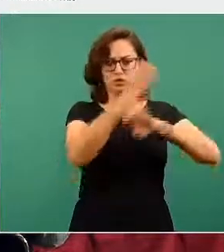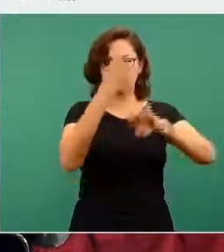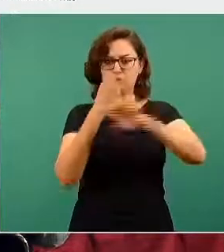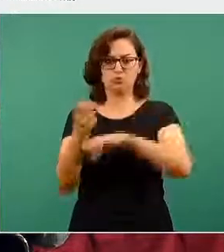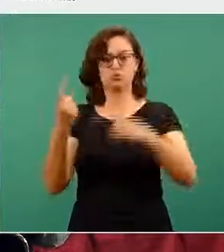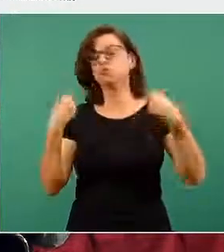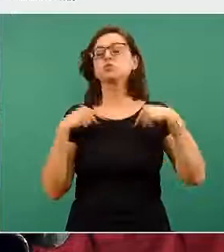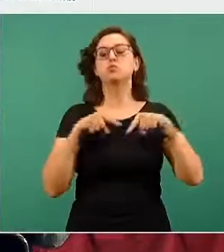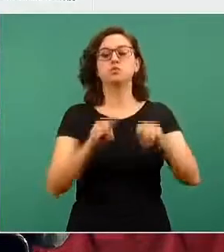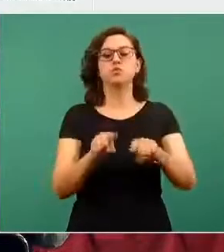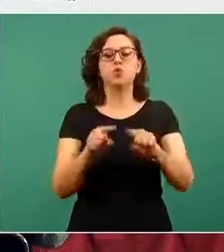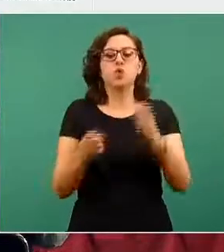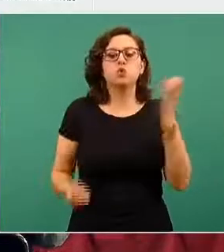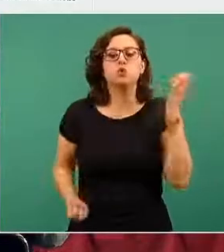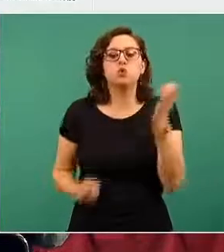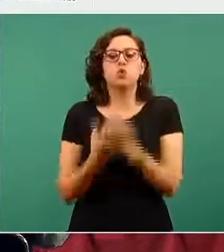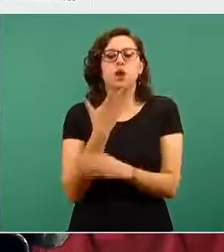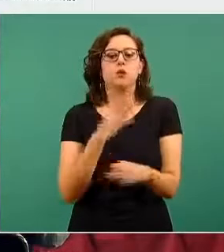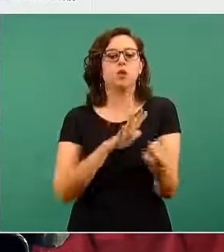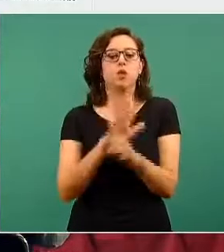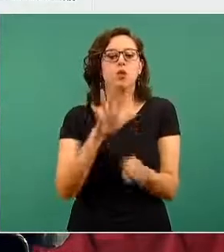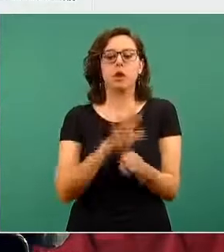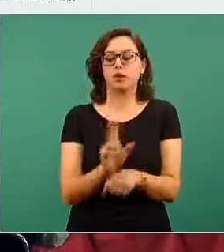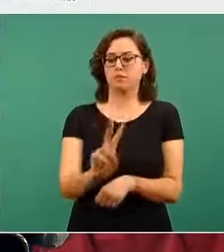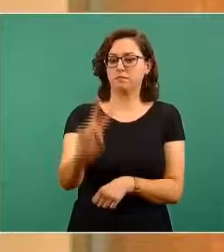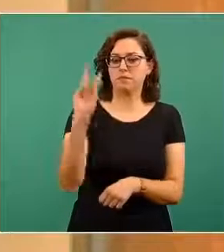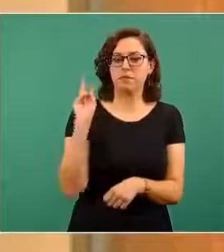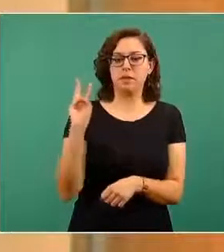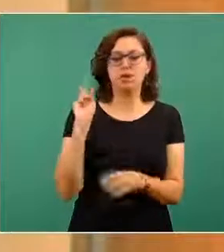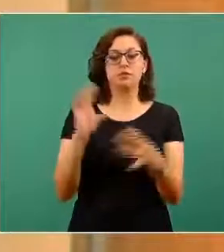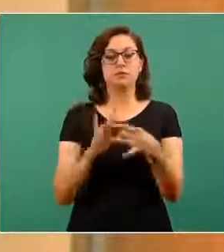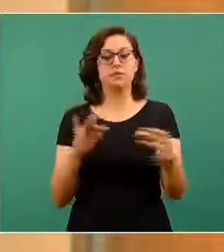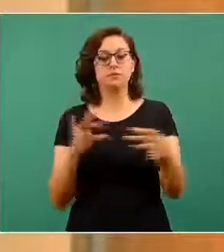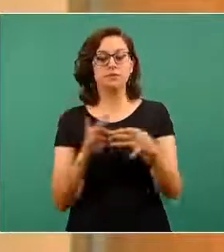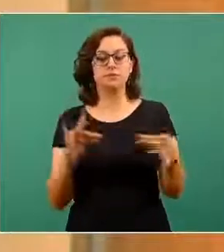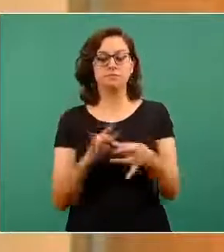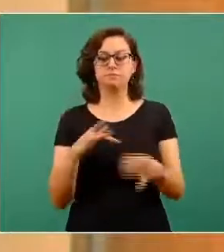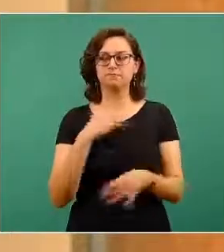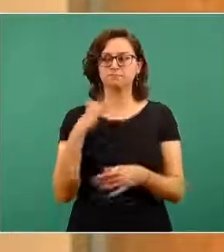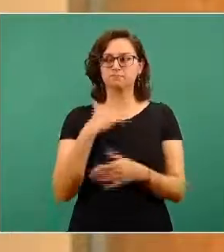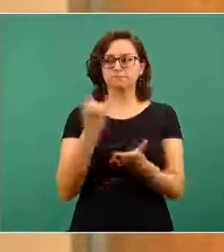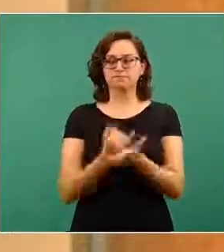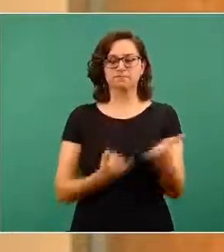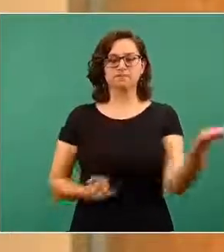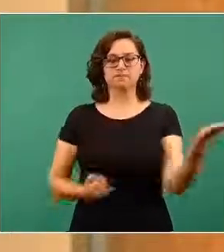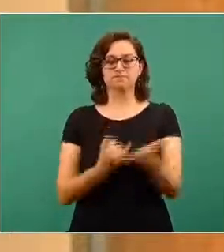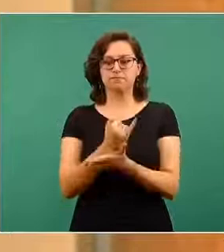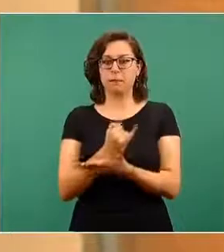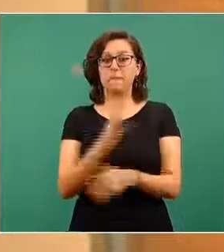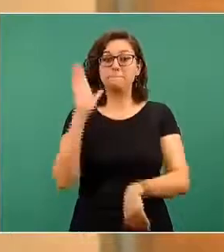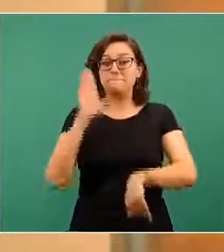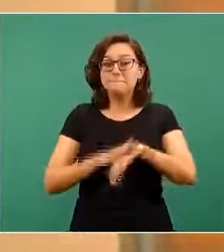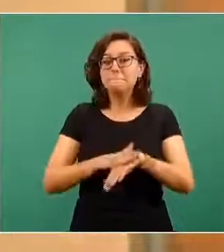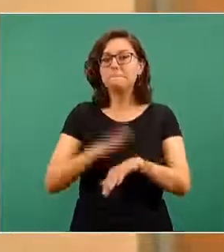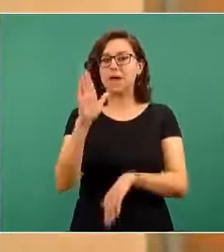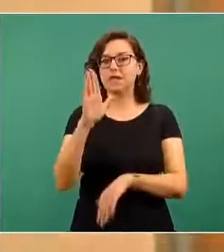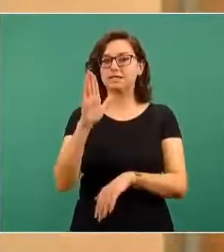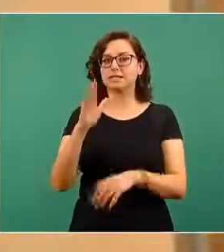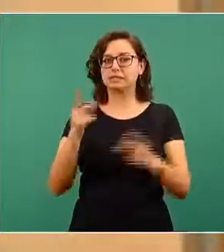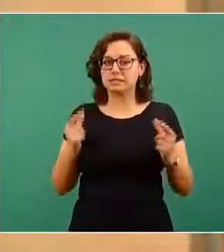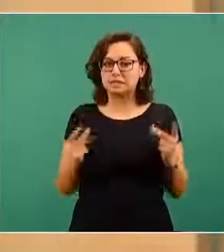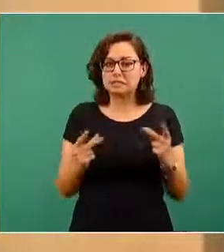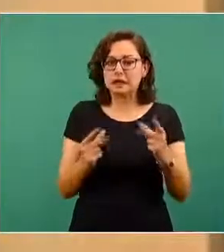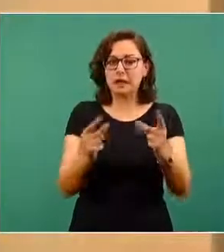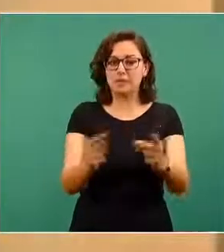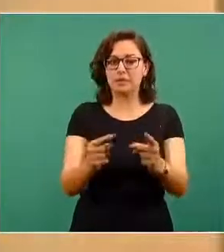que es reciente, y lo explicamos a detalle el viernes, es esta decisión táctica de concentrar la protección en